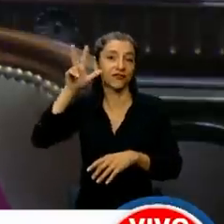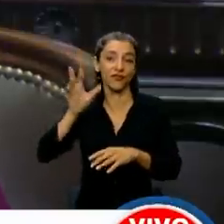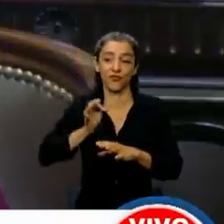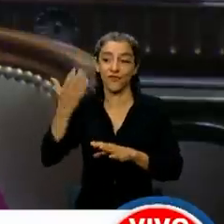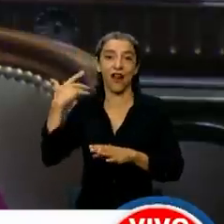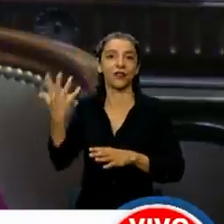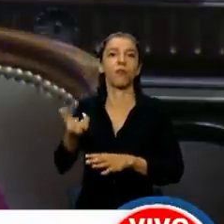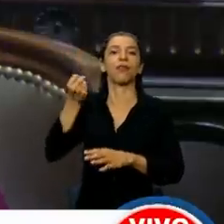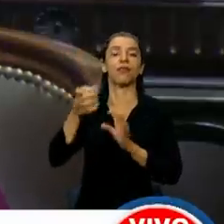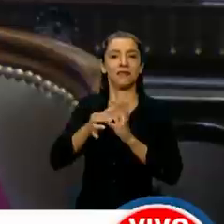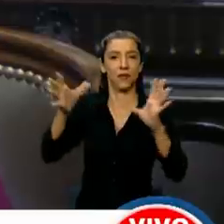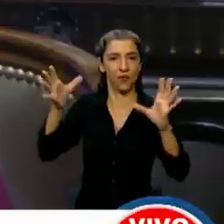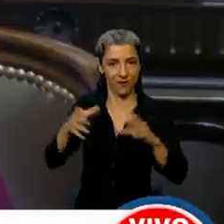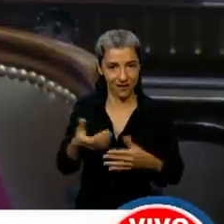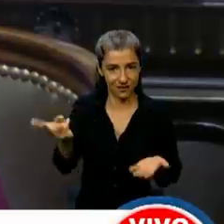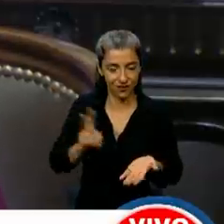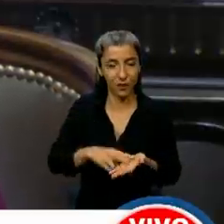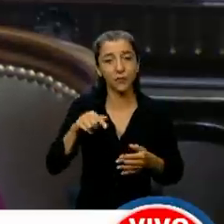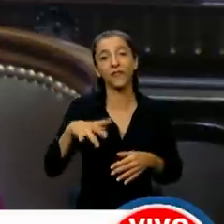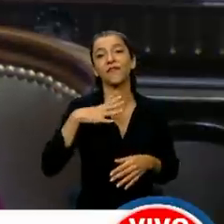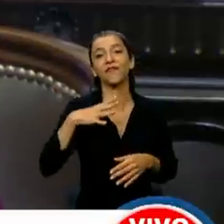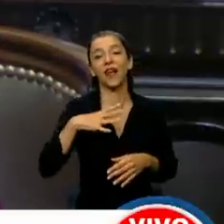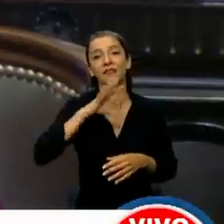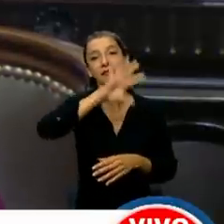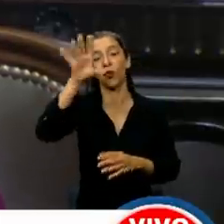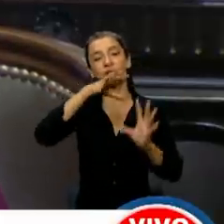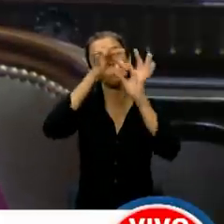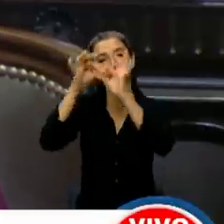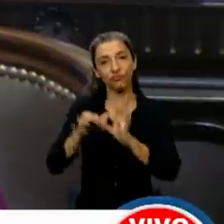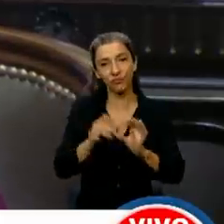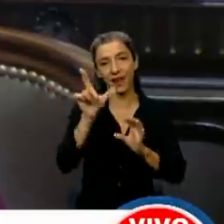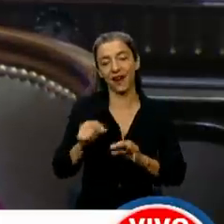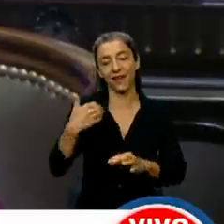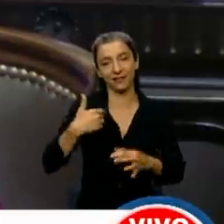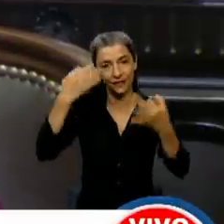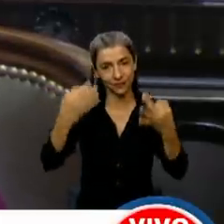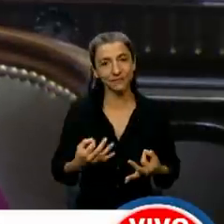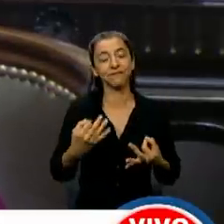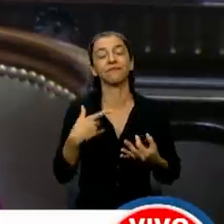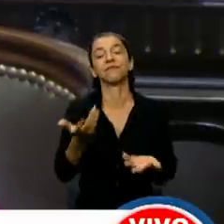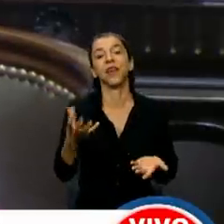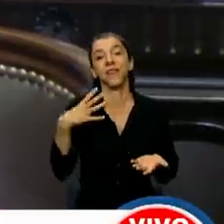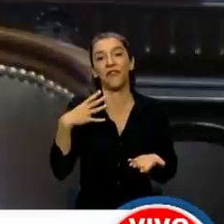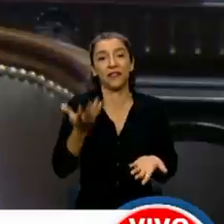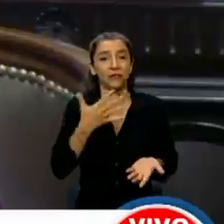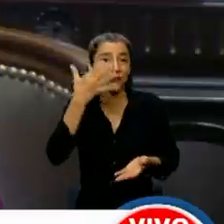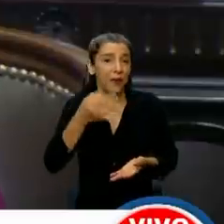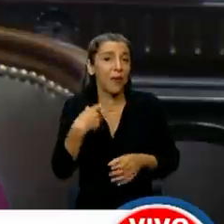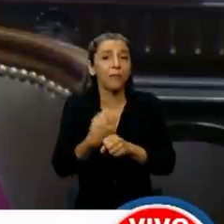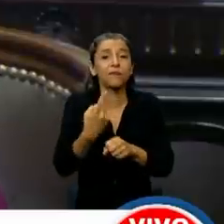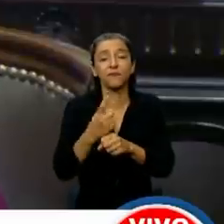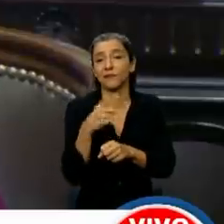realmente nos falta conquistar el federalismo un federalismo en serio no es posible si los recursos no se federaliza